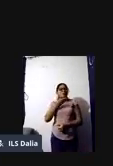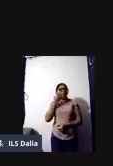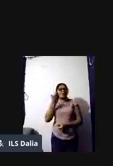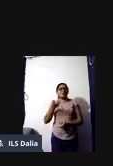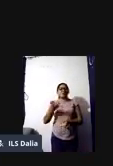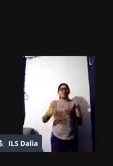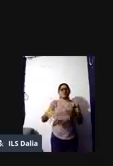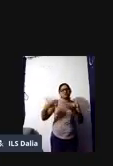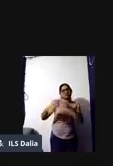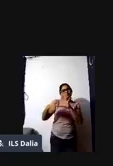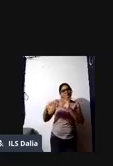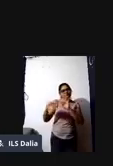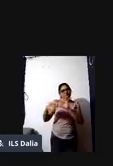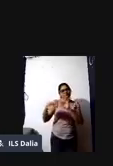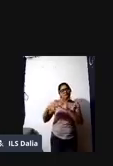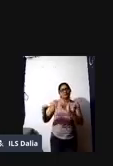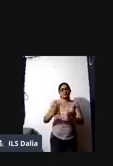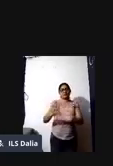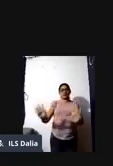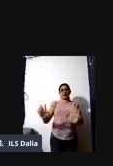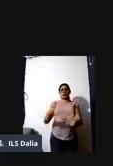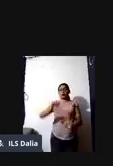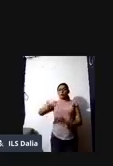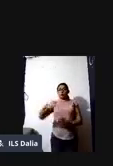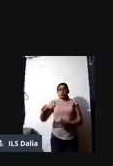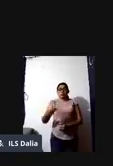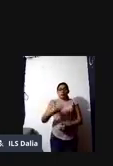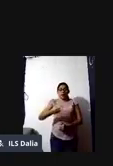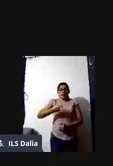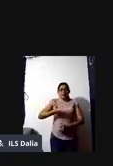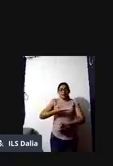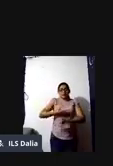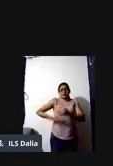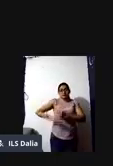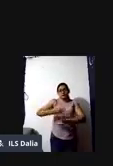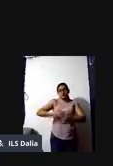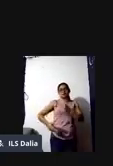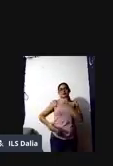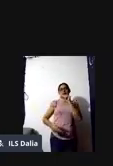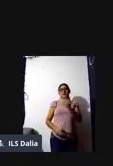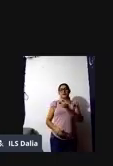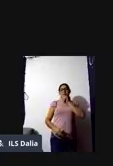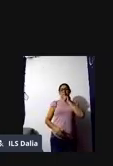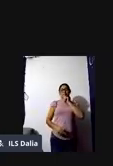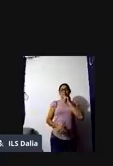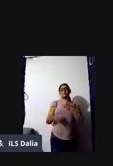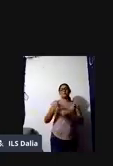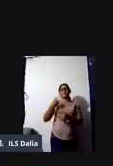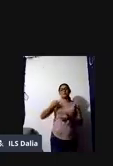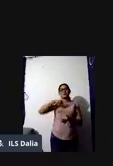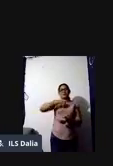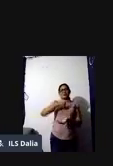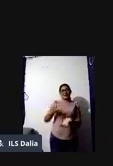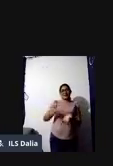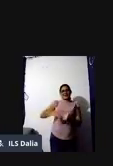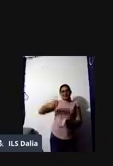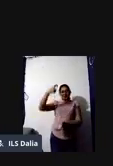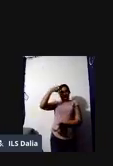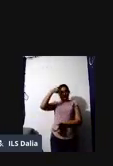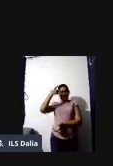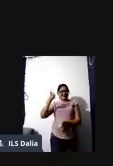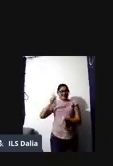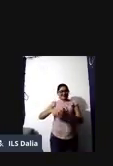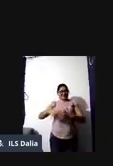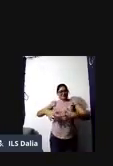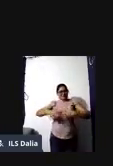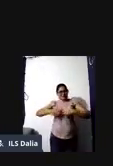retroalimentación porque justo pensamos que nos va a irritar o porque ya nuestra ballena está tan grande que ya por favor ya no quiero recibir nada más. O sea, de